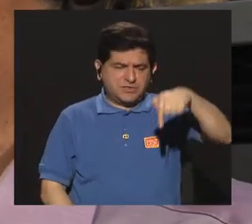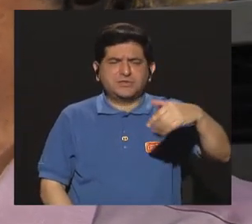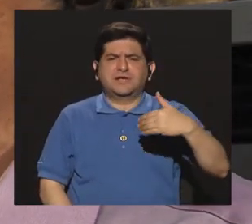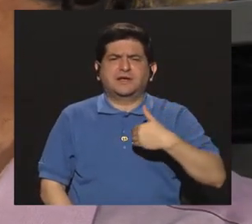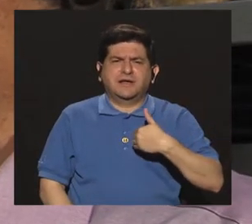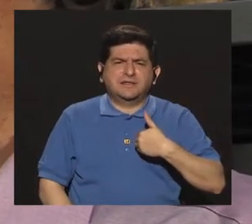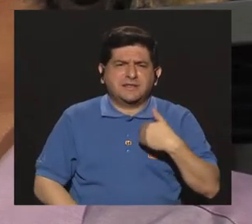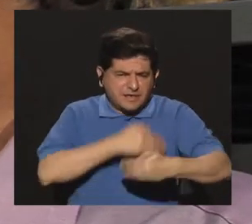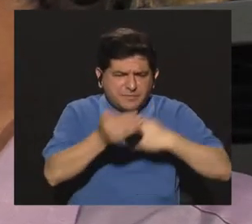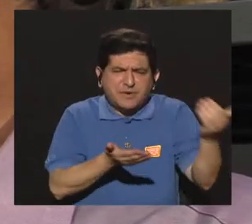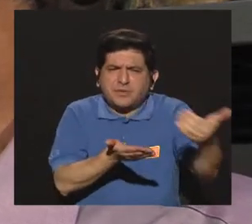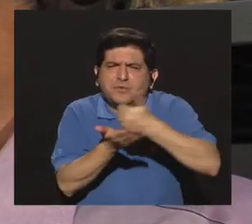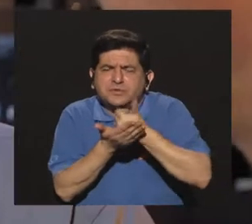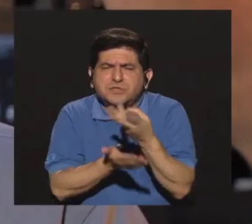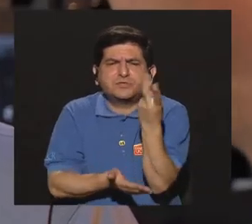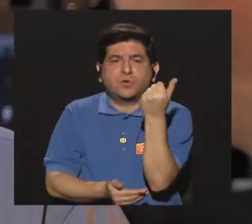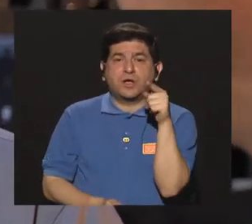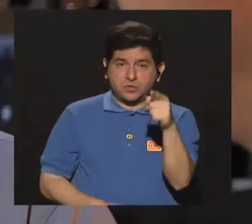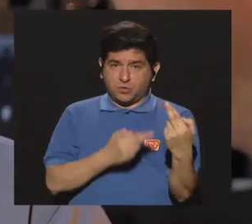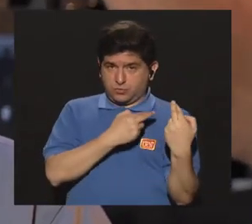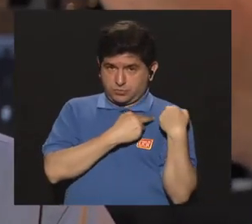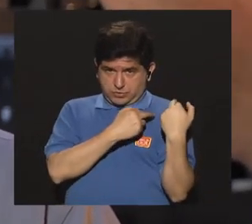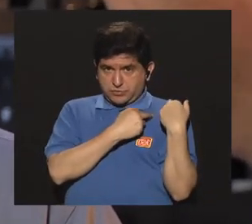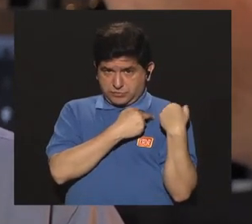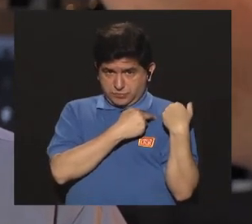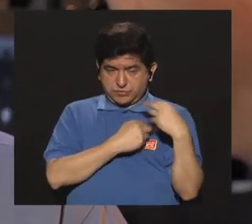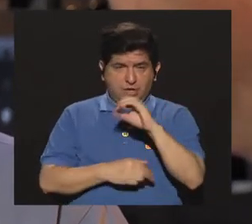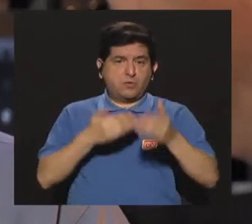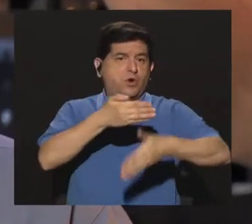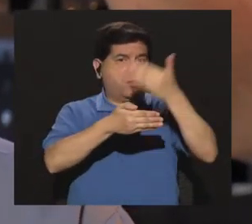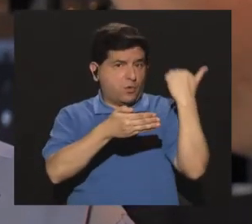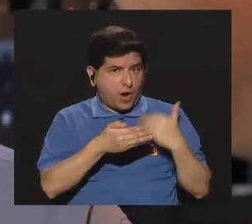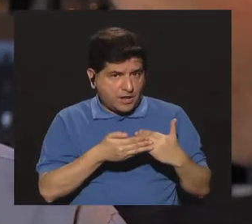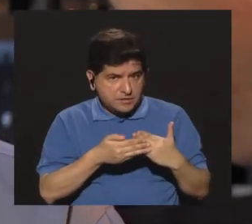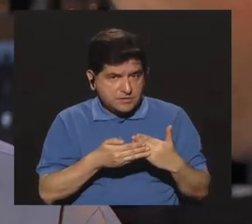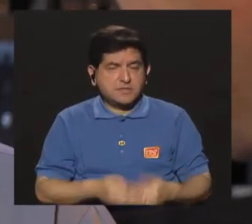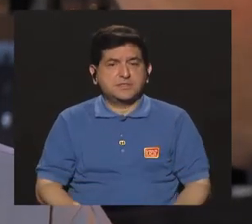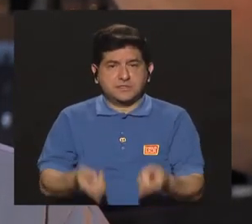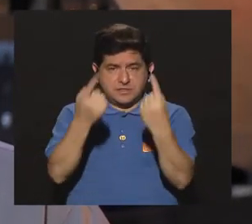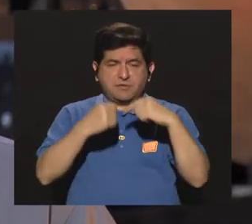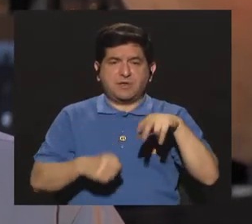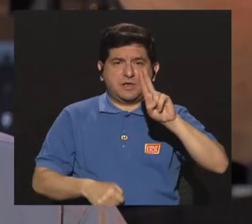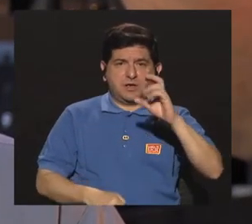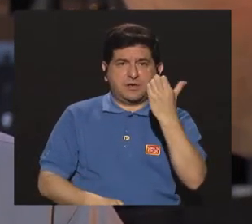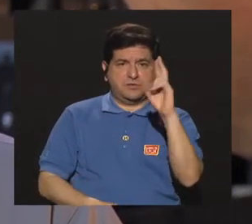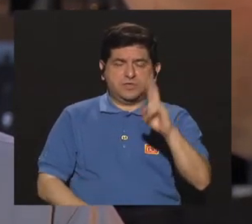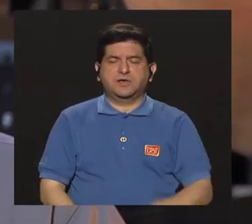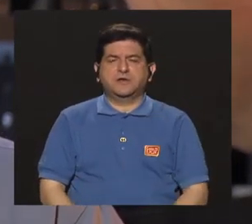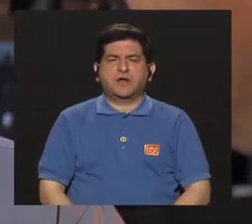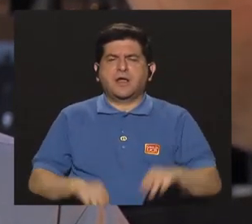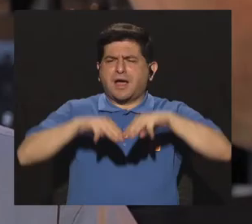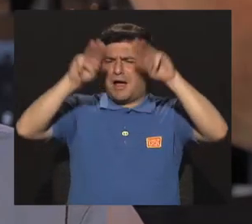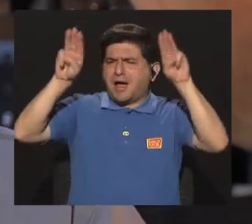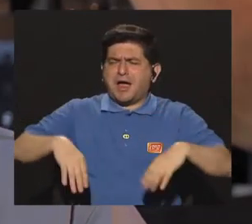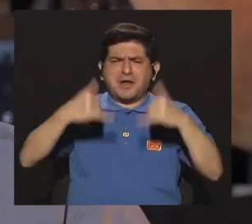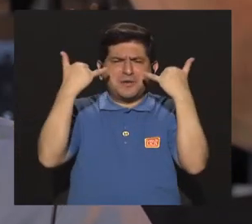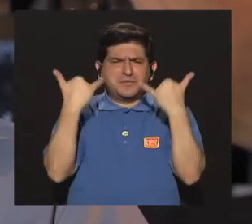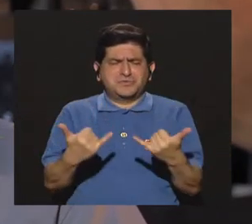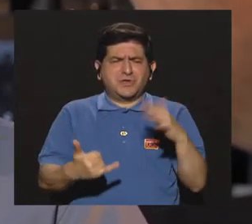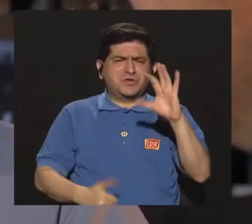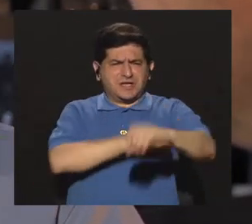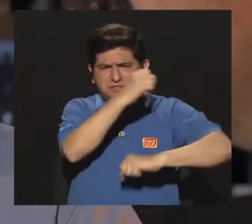antes nos incorporaron el museo de zoología tiene ya estamos cumpliendo 50 de este proceso verdad y